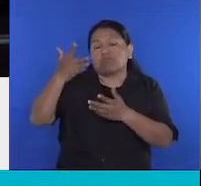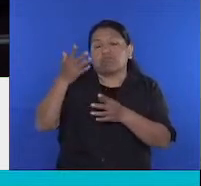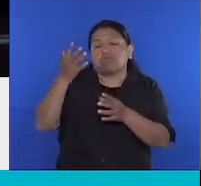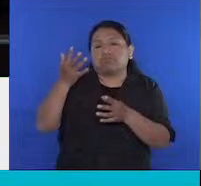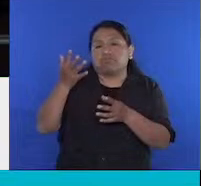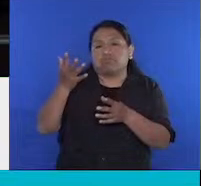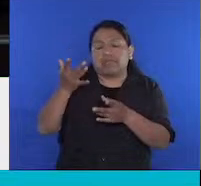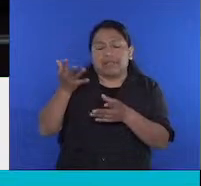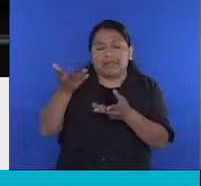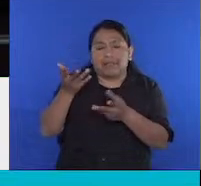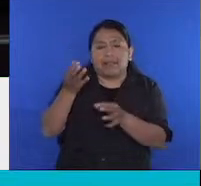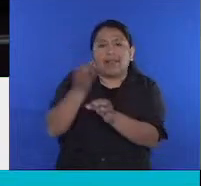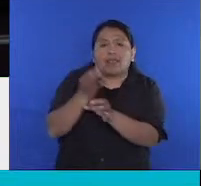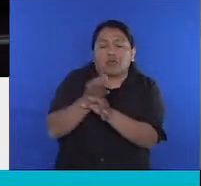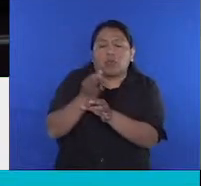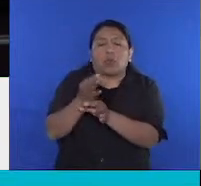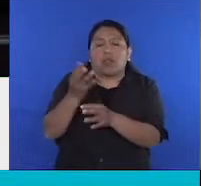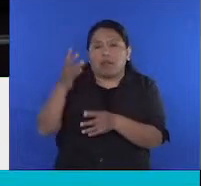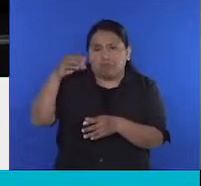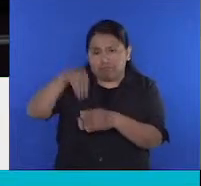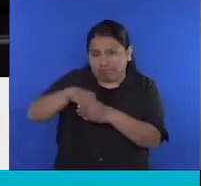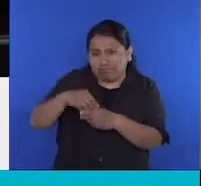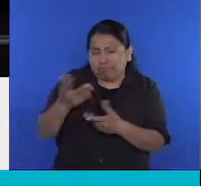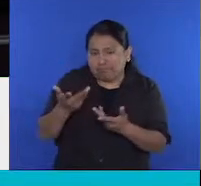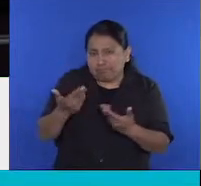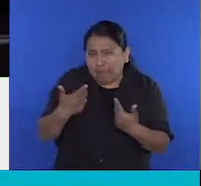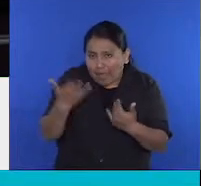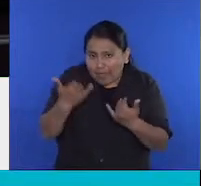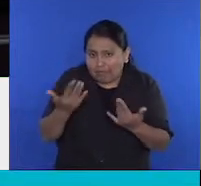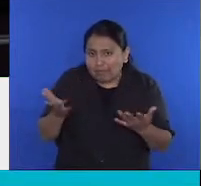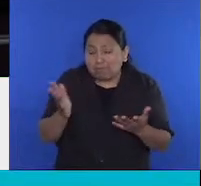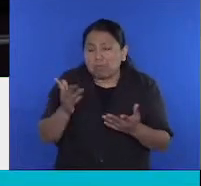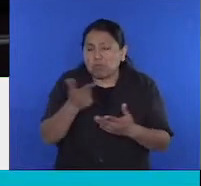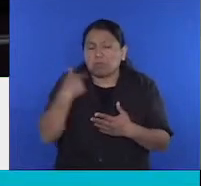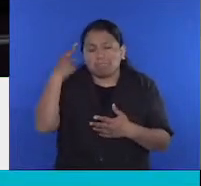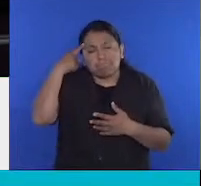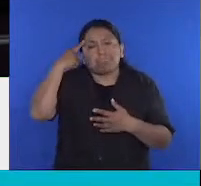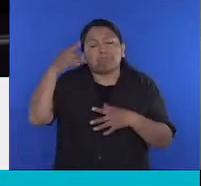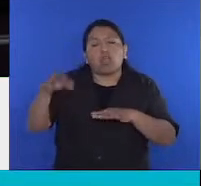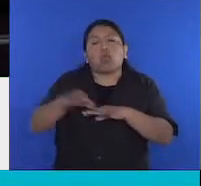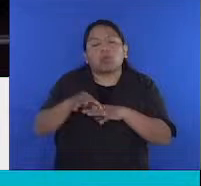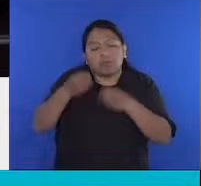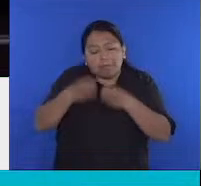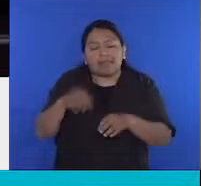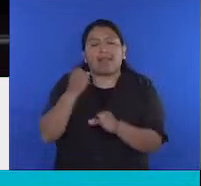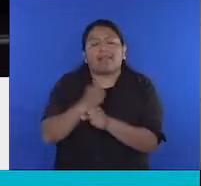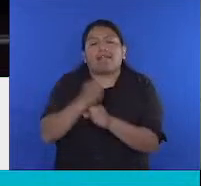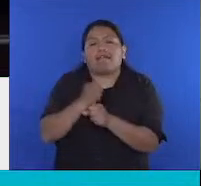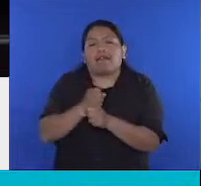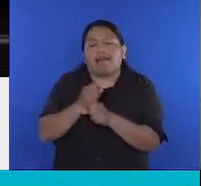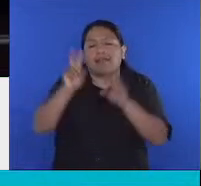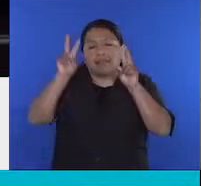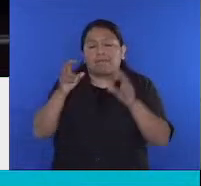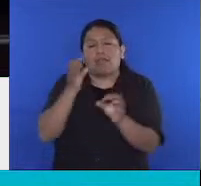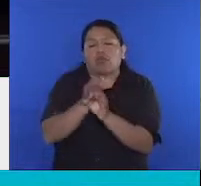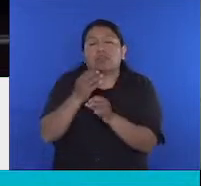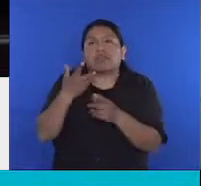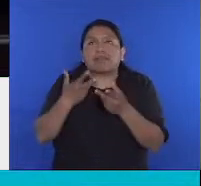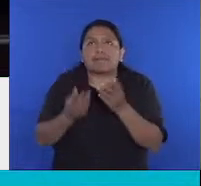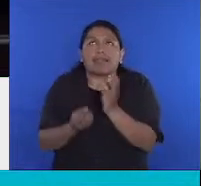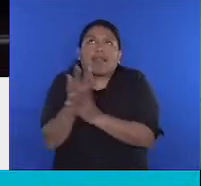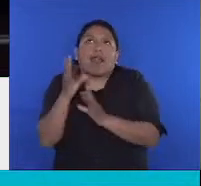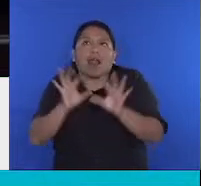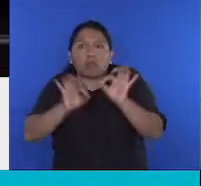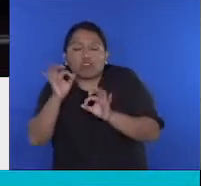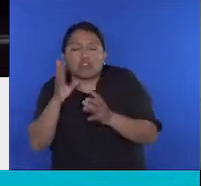educativo, con lo cual tomamos el compromiso de ponernos a trabajar en el tema, de generar algún proyecto de reforma